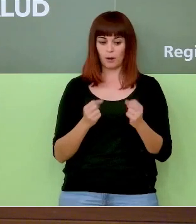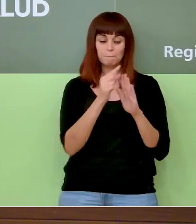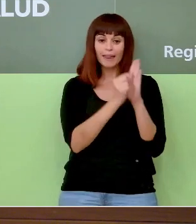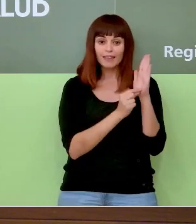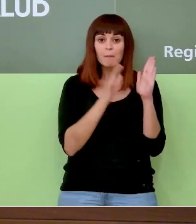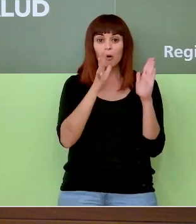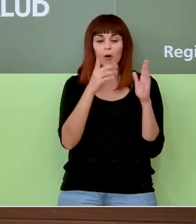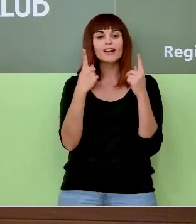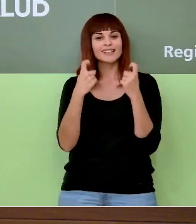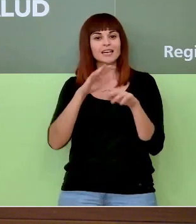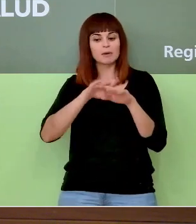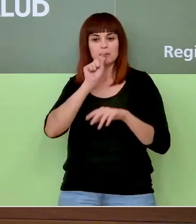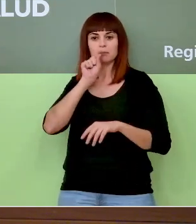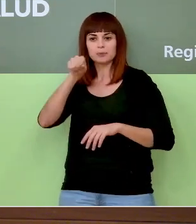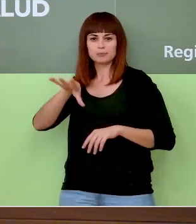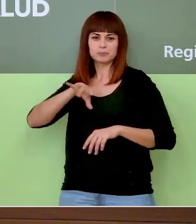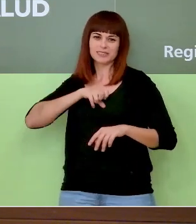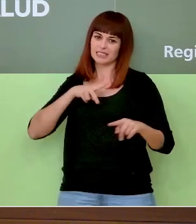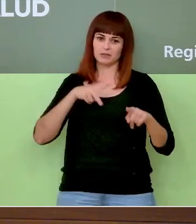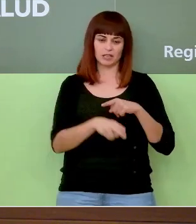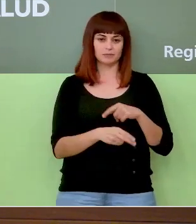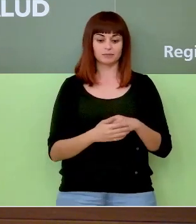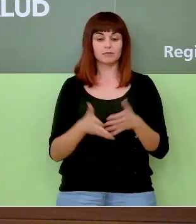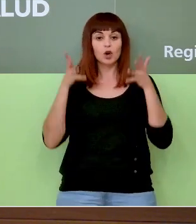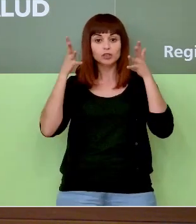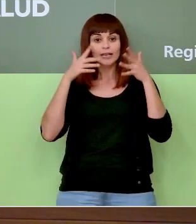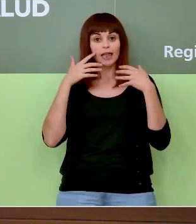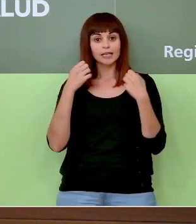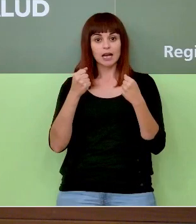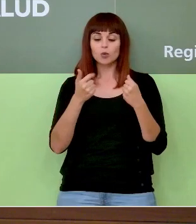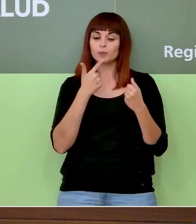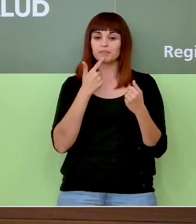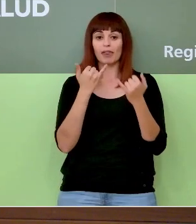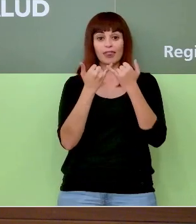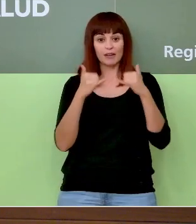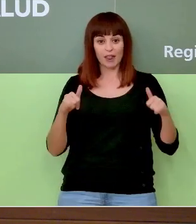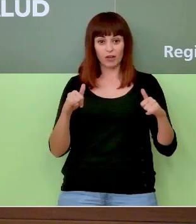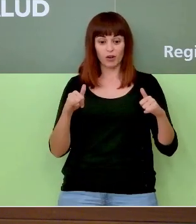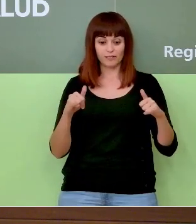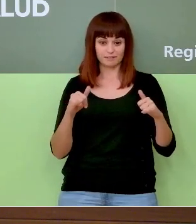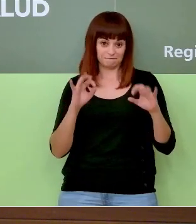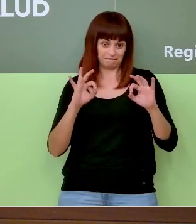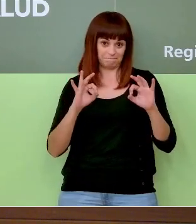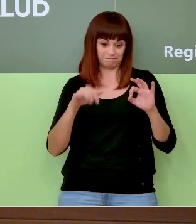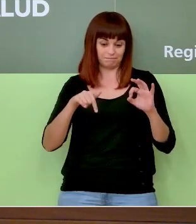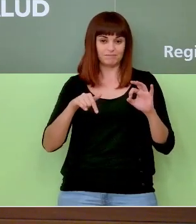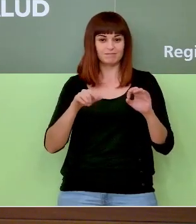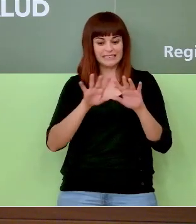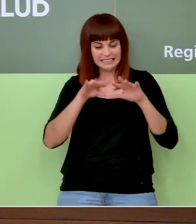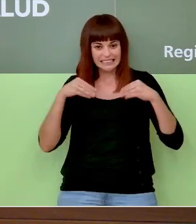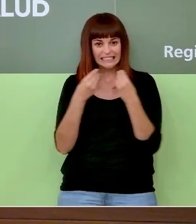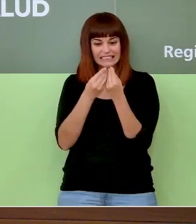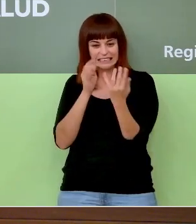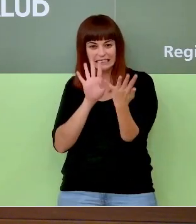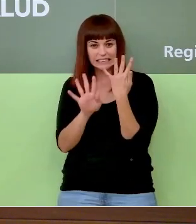necesarias para evitar el contagio. Desde la Consejería de Salud se aconseja espaciar la celebración de esta festividad para evitar las aglomeraciones